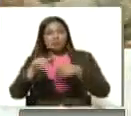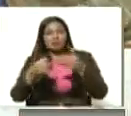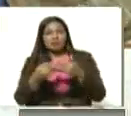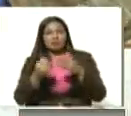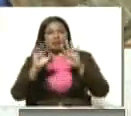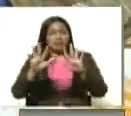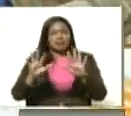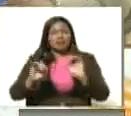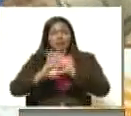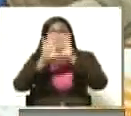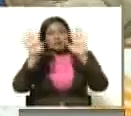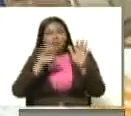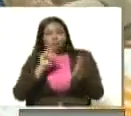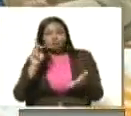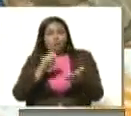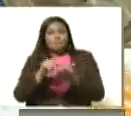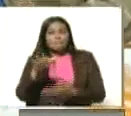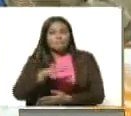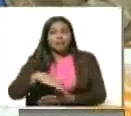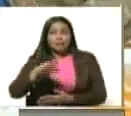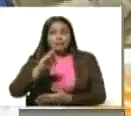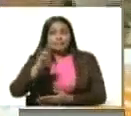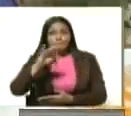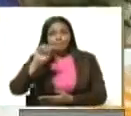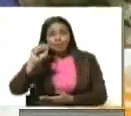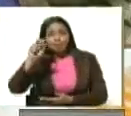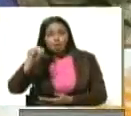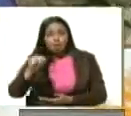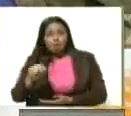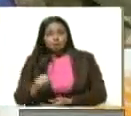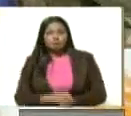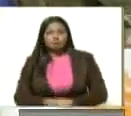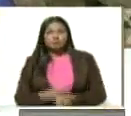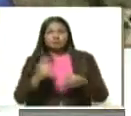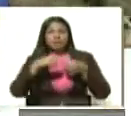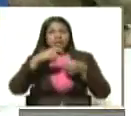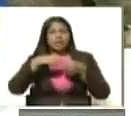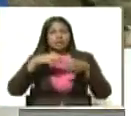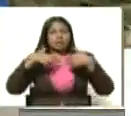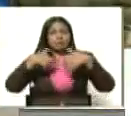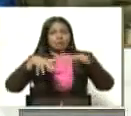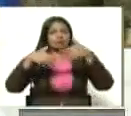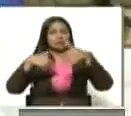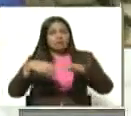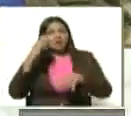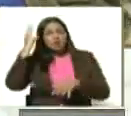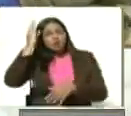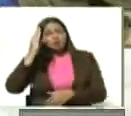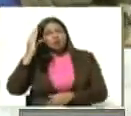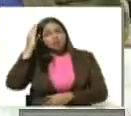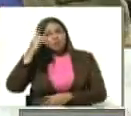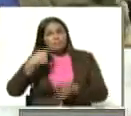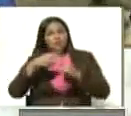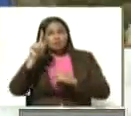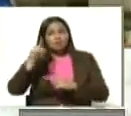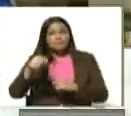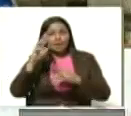de las 10 de la mañana, estaremos en la Plaza Brión de Chacaíto y vamos a marchar con conciencia, pero